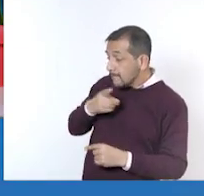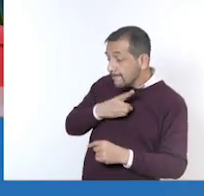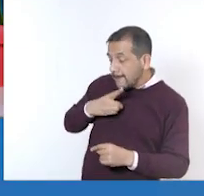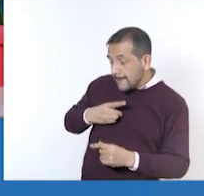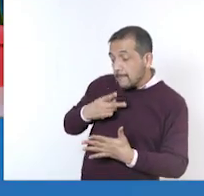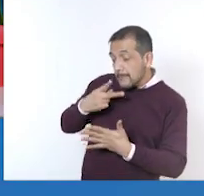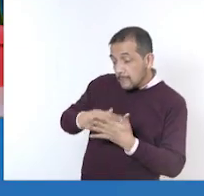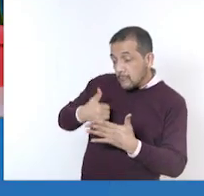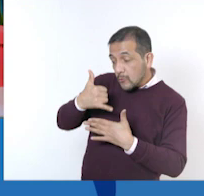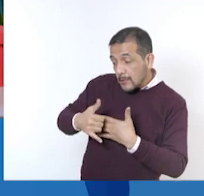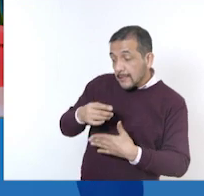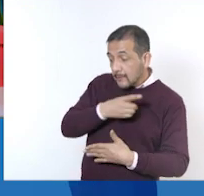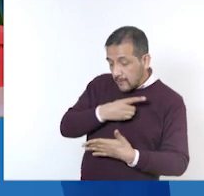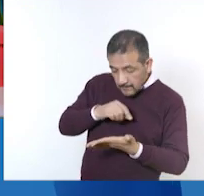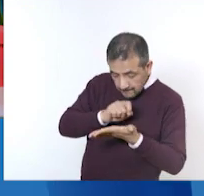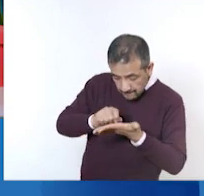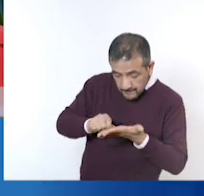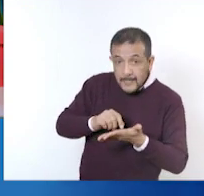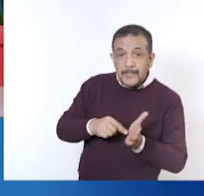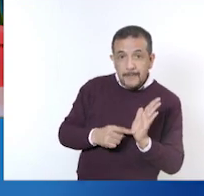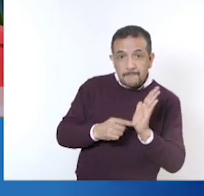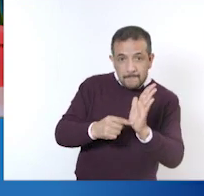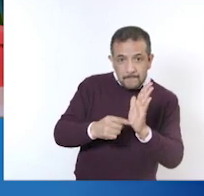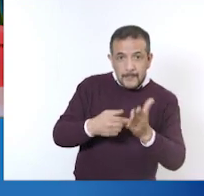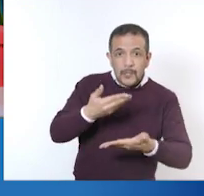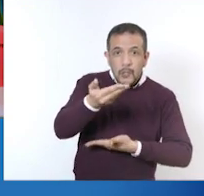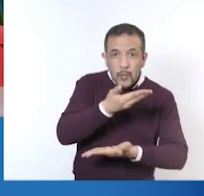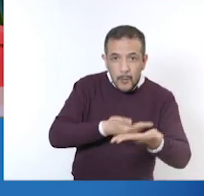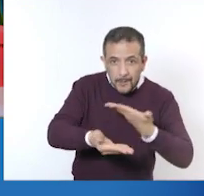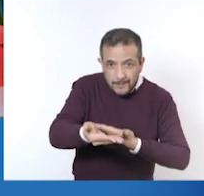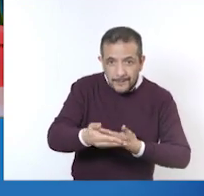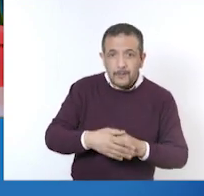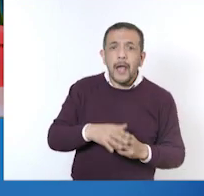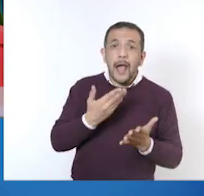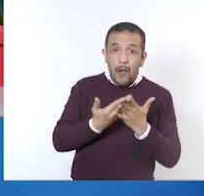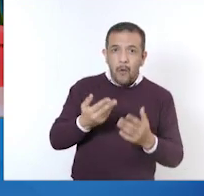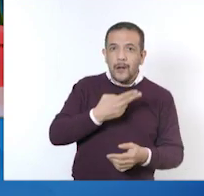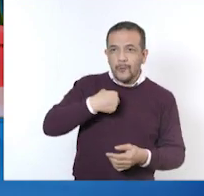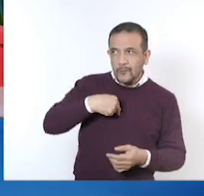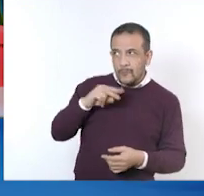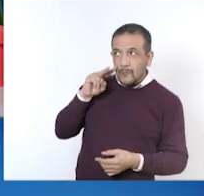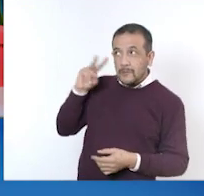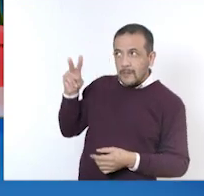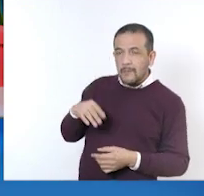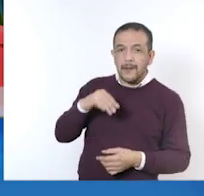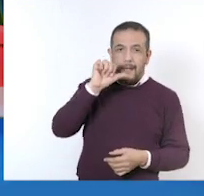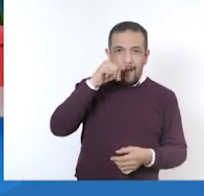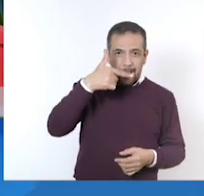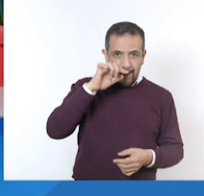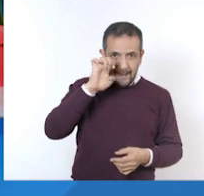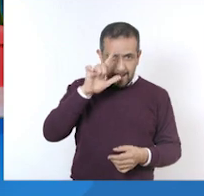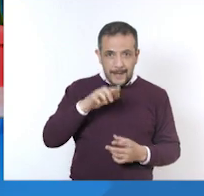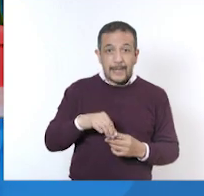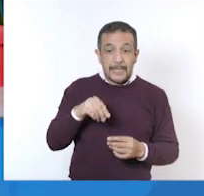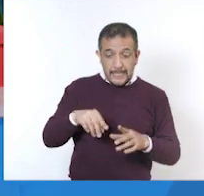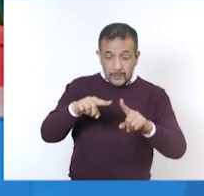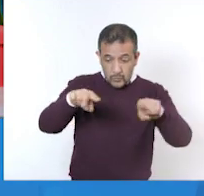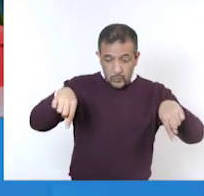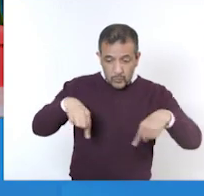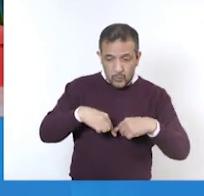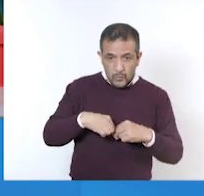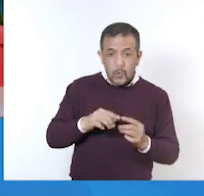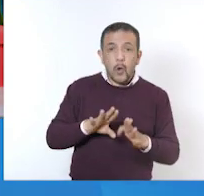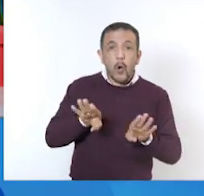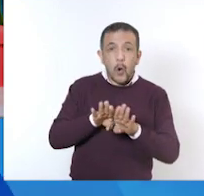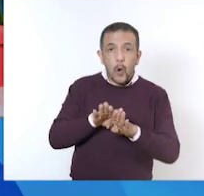hacer tu proyecto y compartirlo. Ahora veamos el de Ángel Said, que le dio el título a su maqueta, ¿Cómo